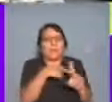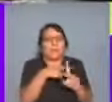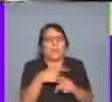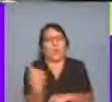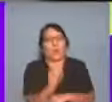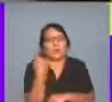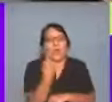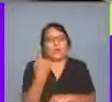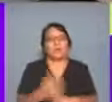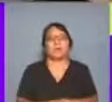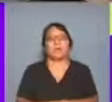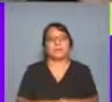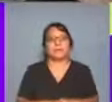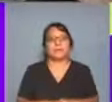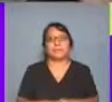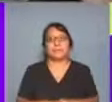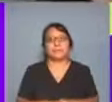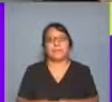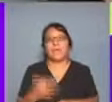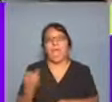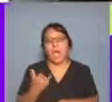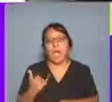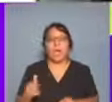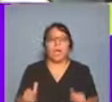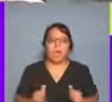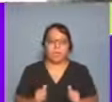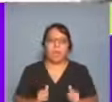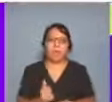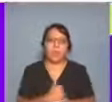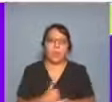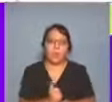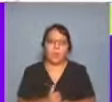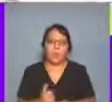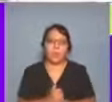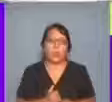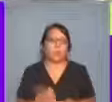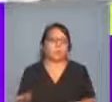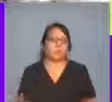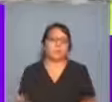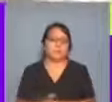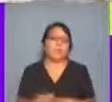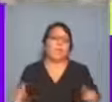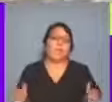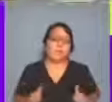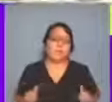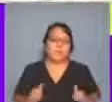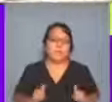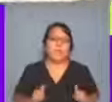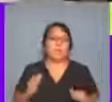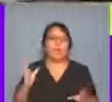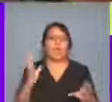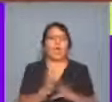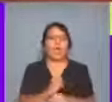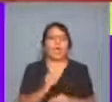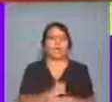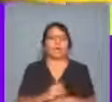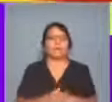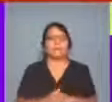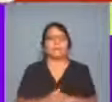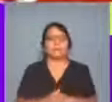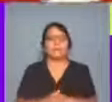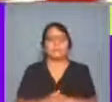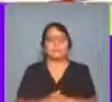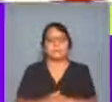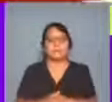una hora es verdad después de mucho tiempo después de una hora claro desped de la señora tomarse el el colectivo es uno